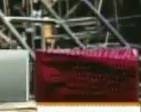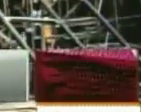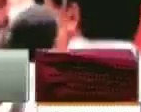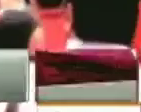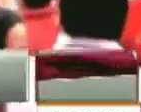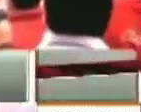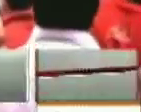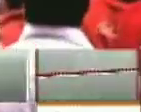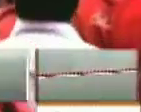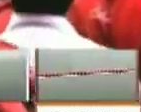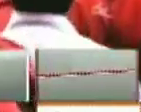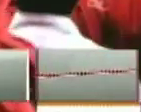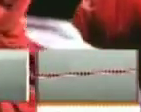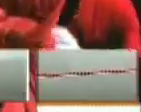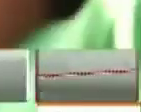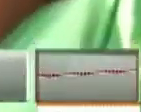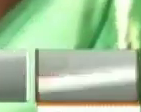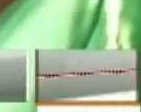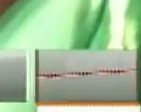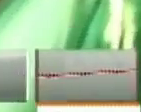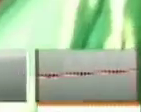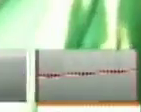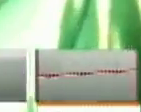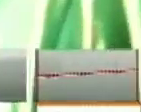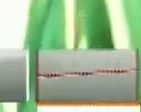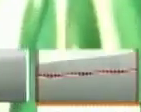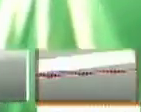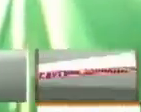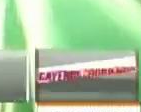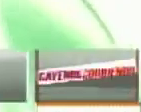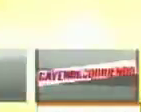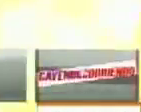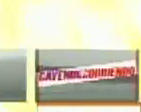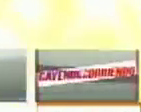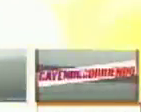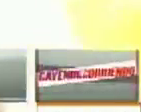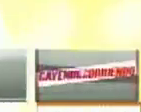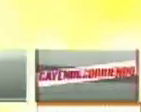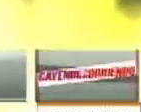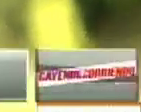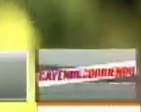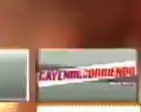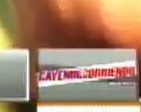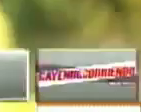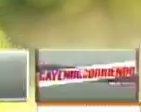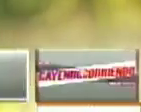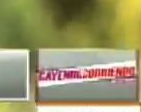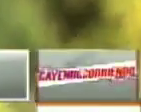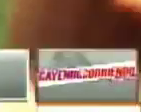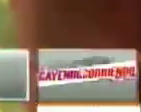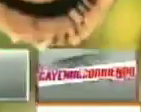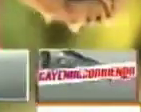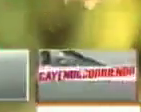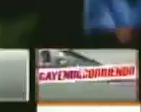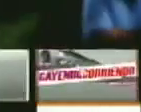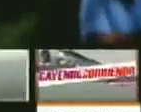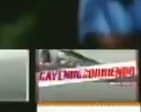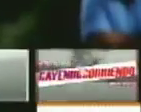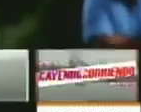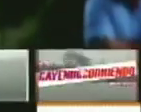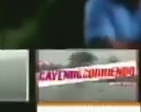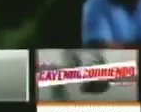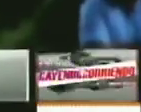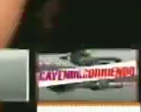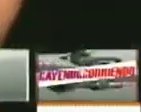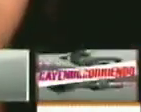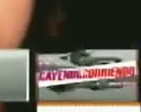desploma. Nosotros somos la sangre, somos la respiración. Somos los indispensables para que haya revolución. Nosotros